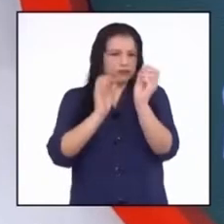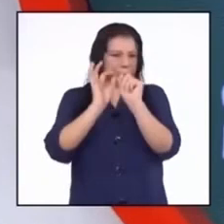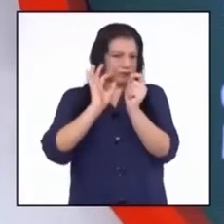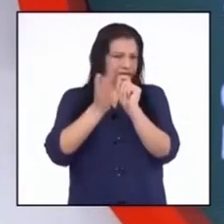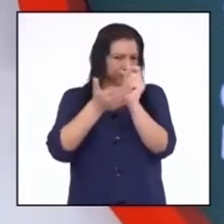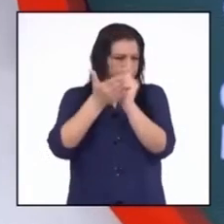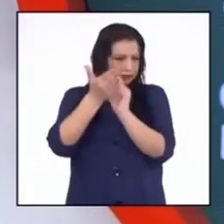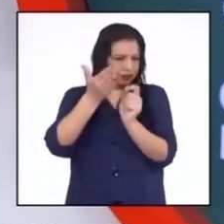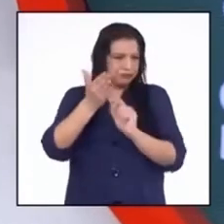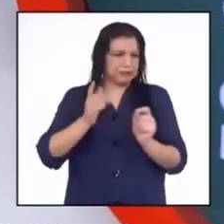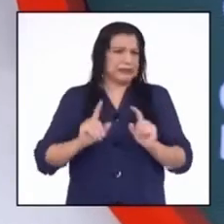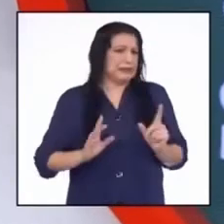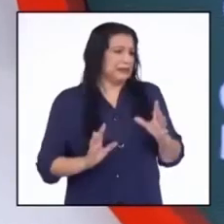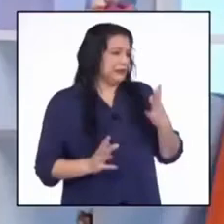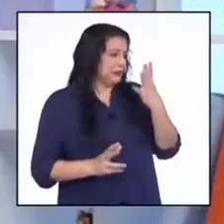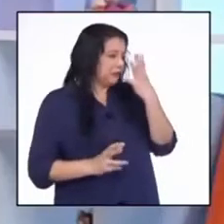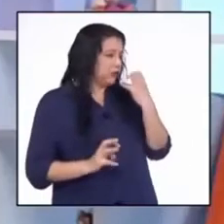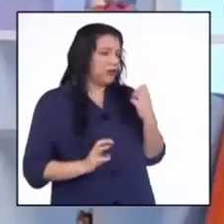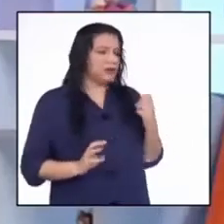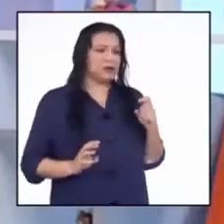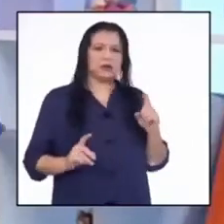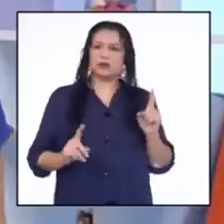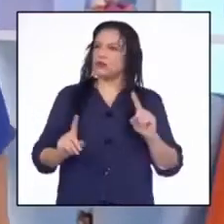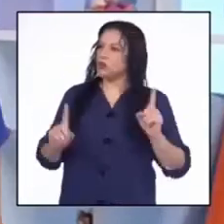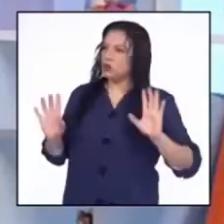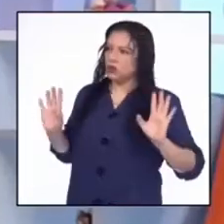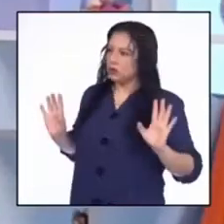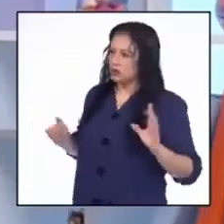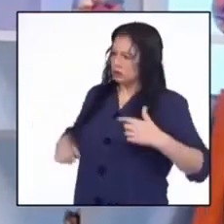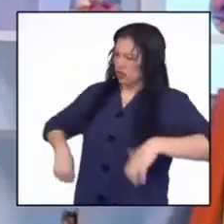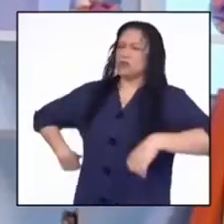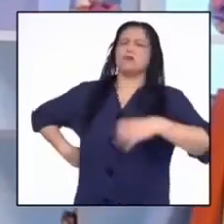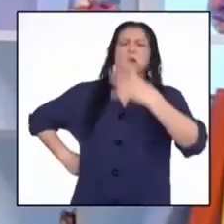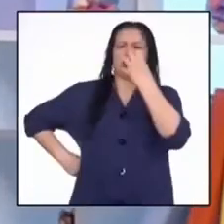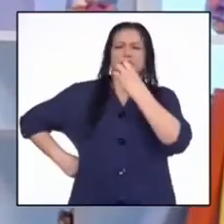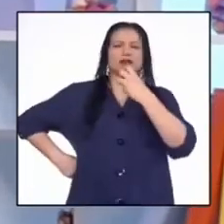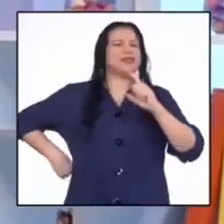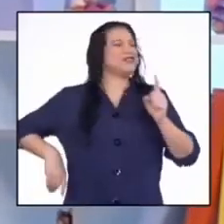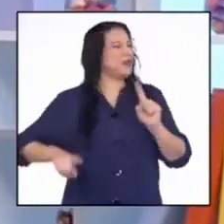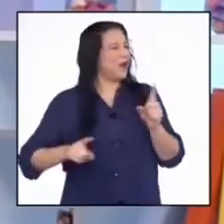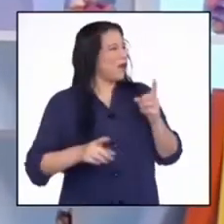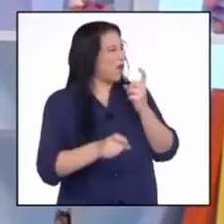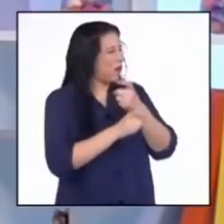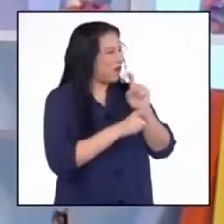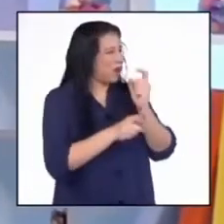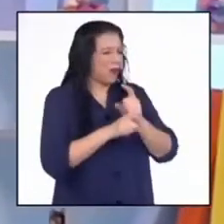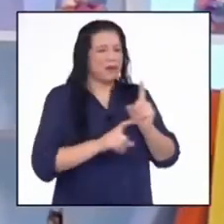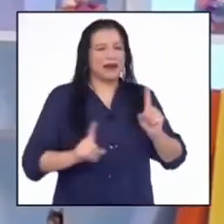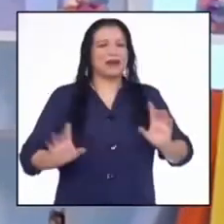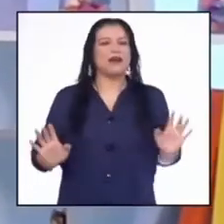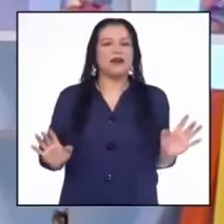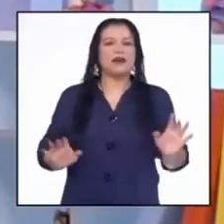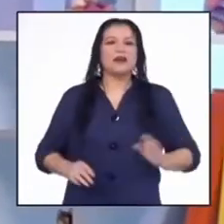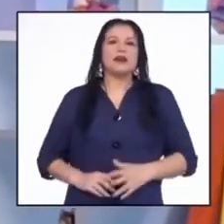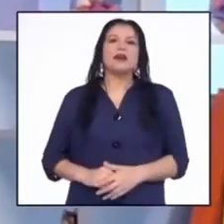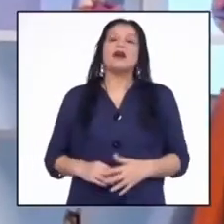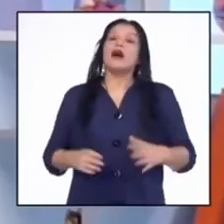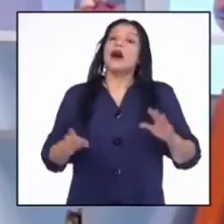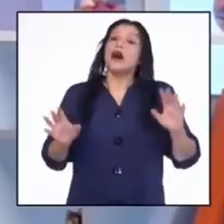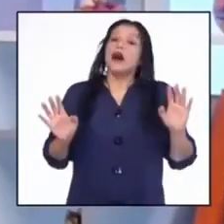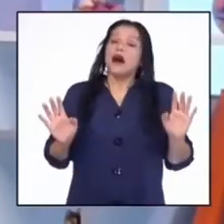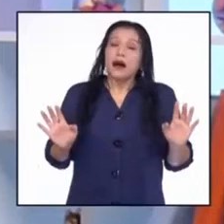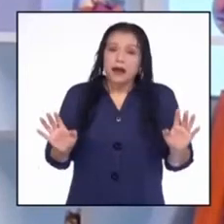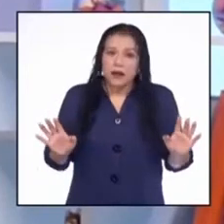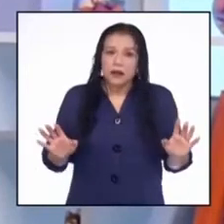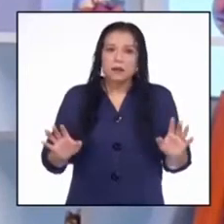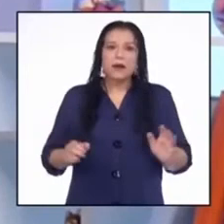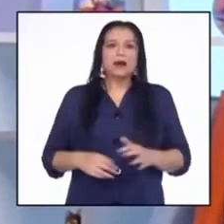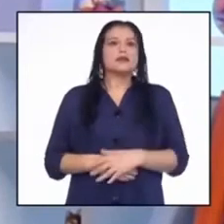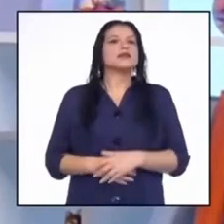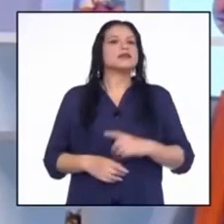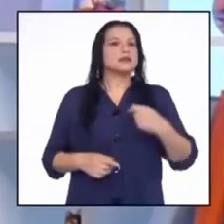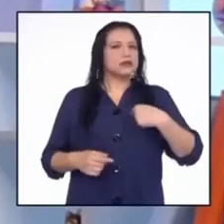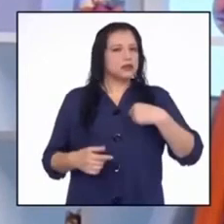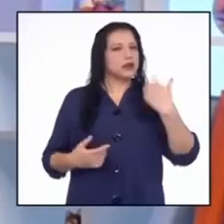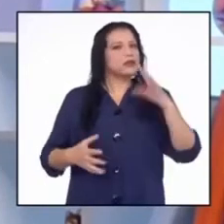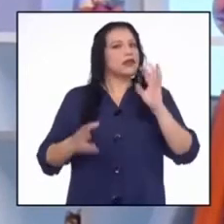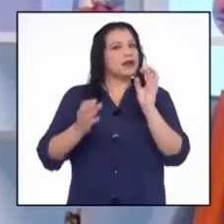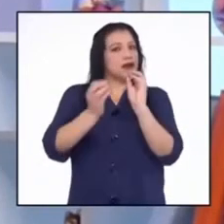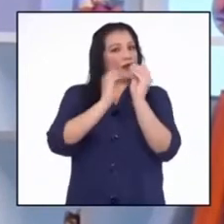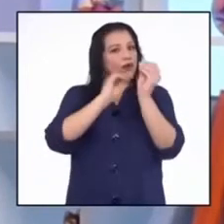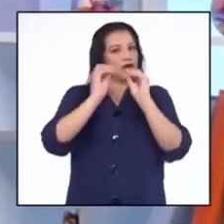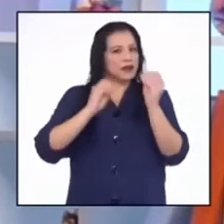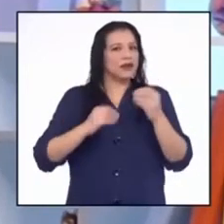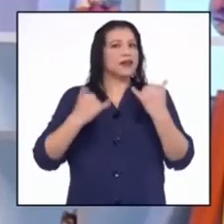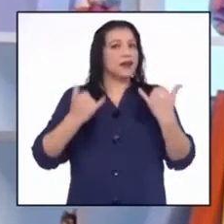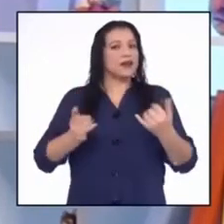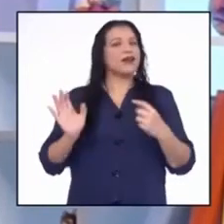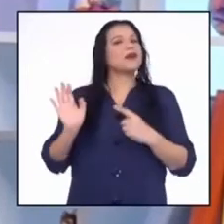que esto no te moleste. Por supuesto que me molesta. No, mentira, ¿cómo me va a molestar? Además, yo ya lo corregí y